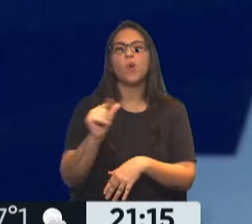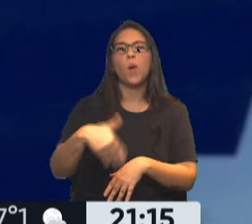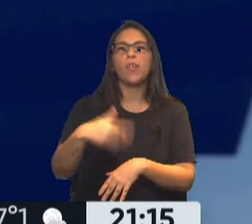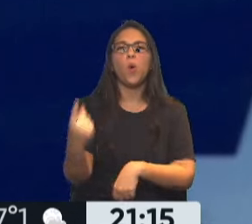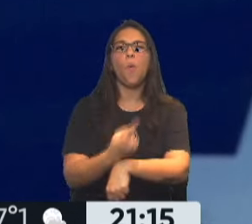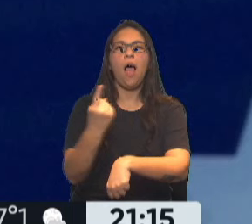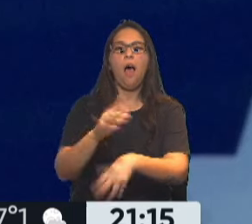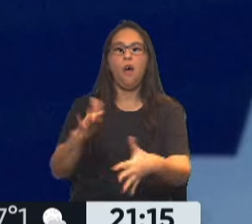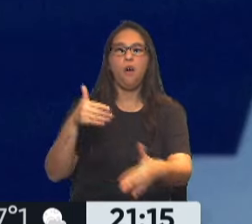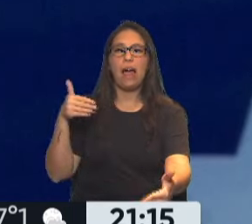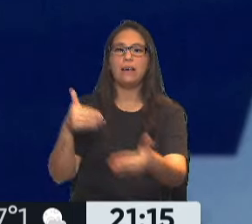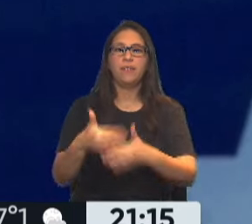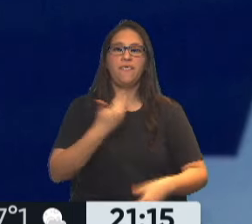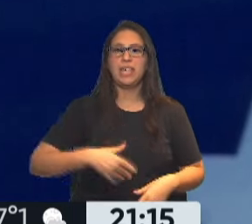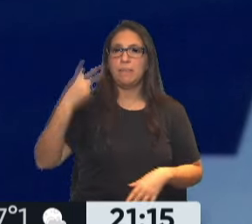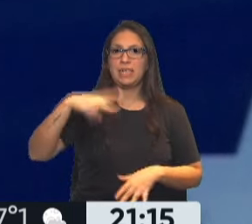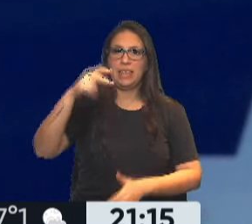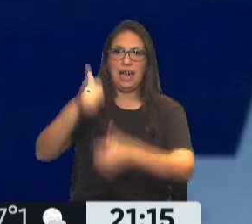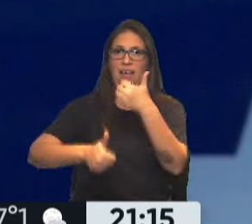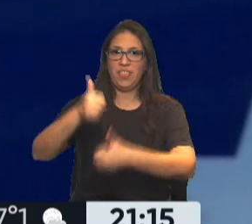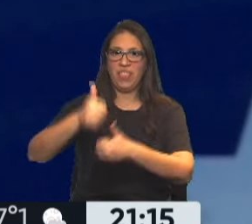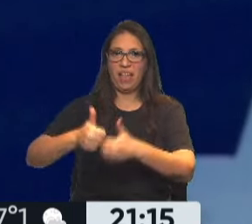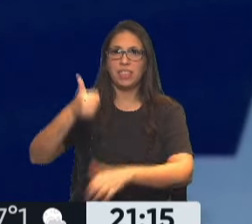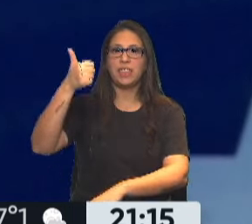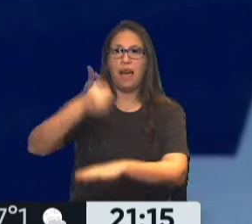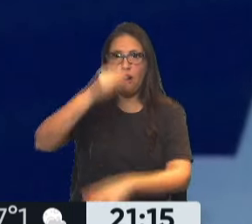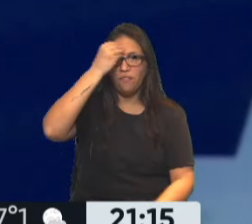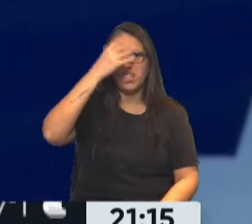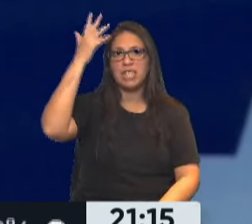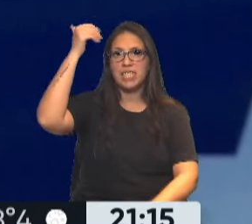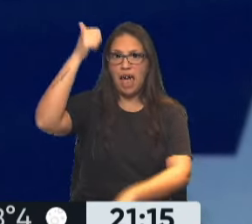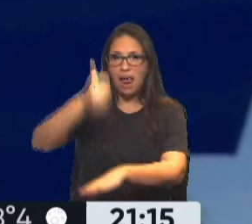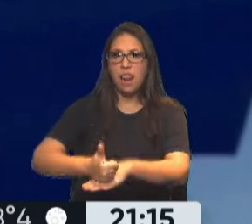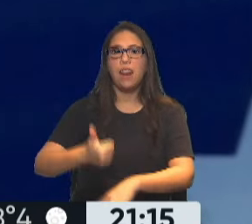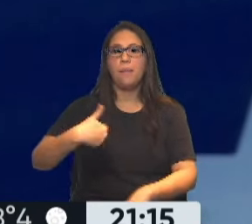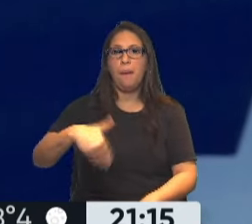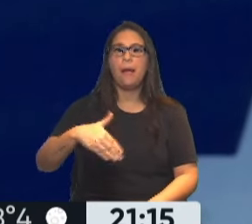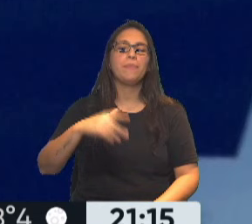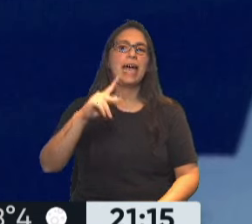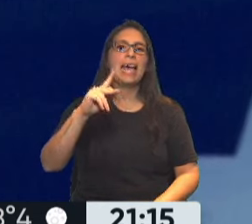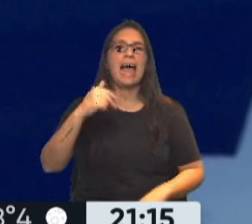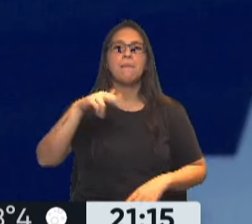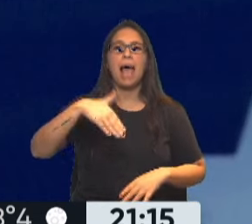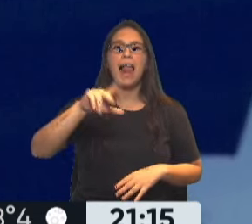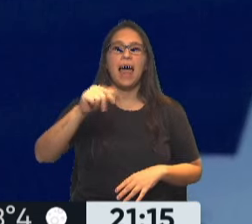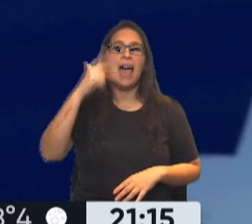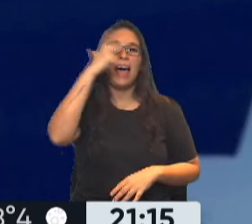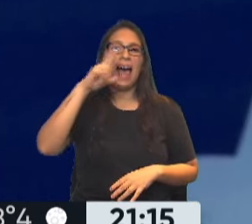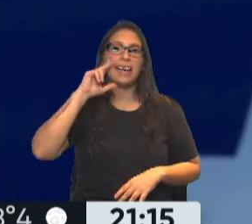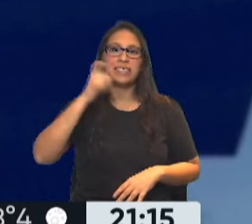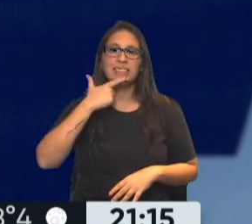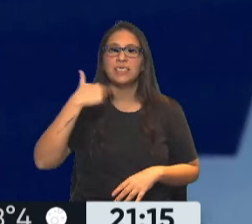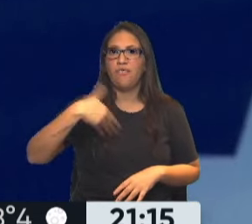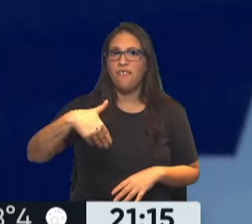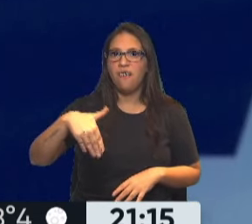ya la vicepresidenta y candidata oficialmente en unos minutos, Kamala Harris, que va a